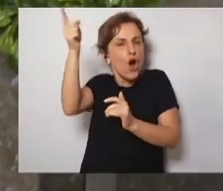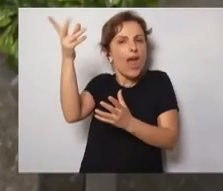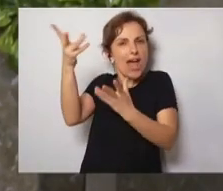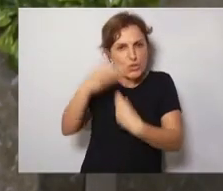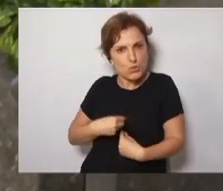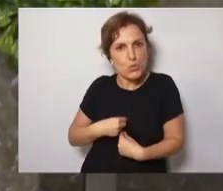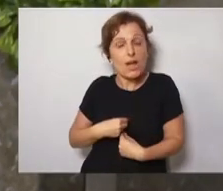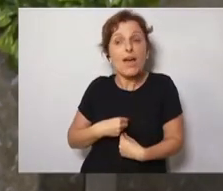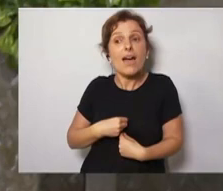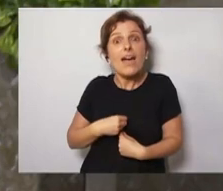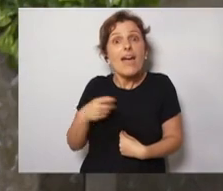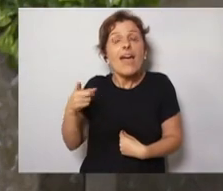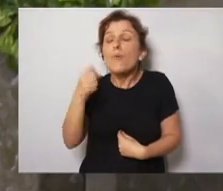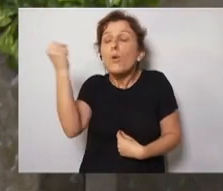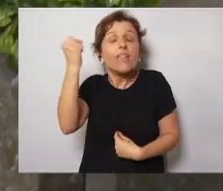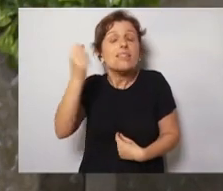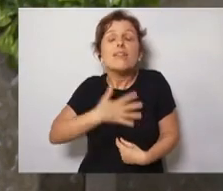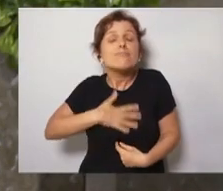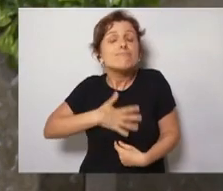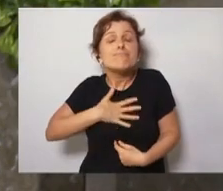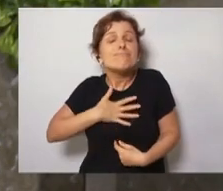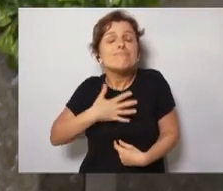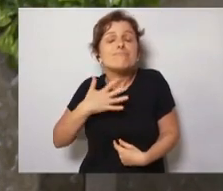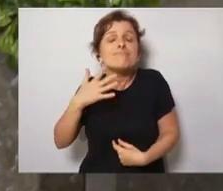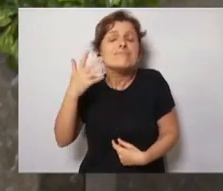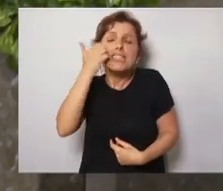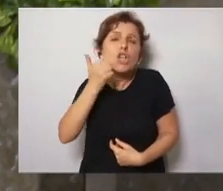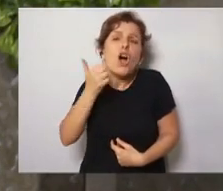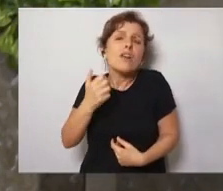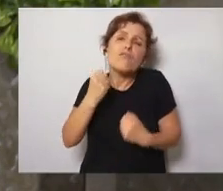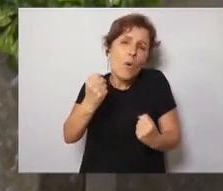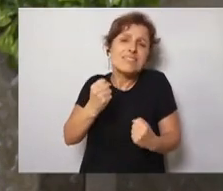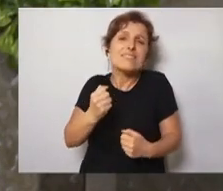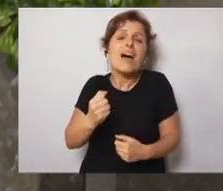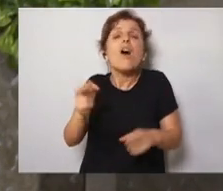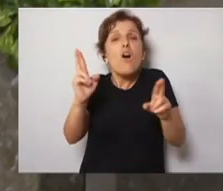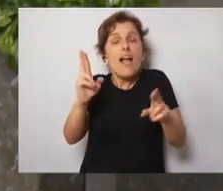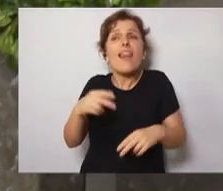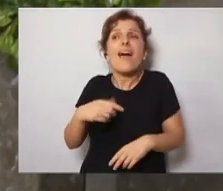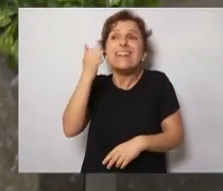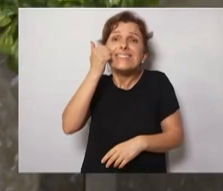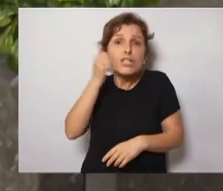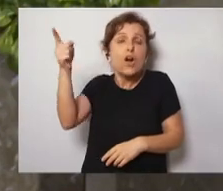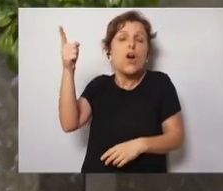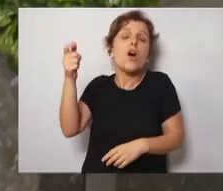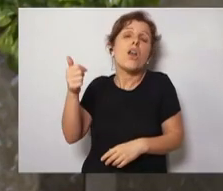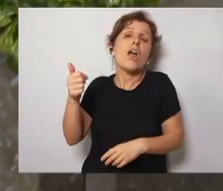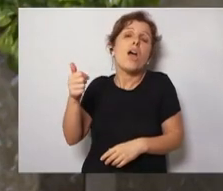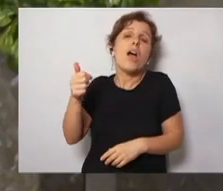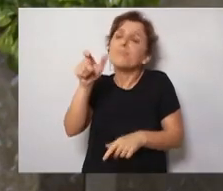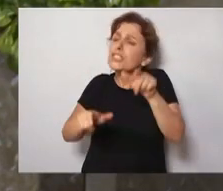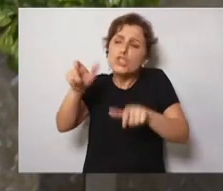especialmente para nuestros hermanos que están sufriendo las inundaciones que podamos todos unirnos en este cuerpo y hacer